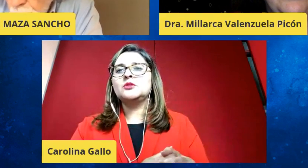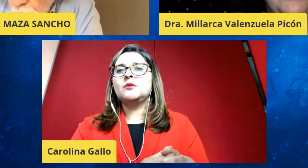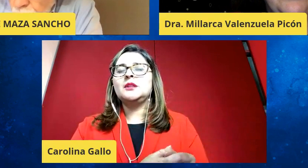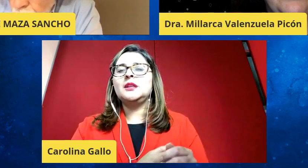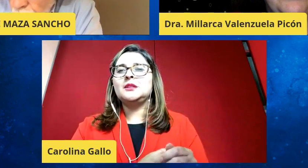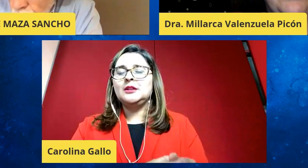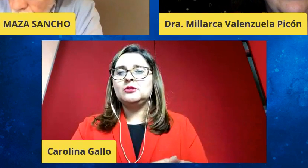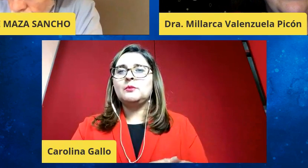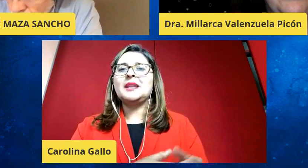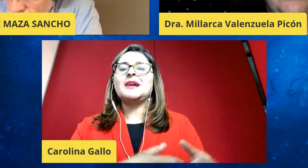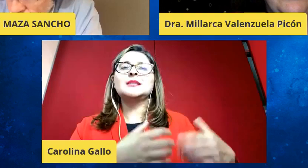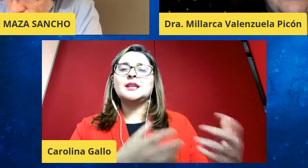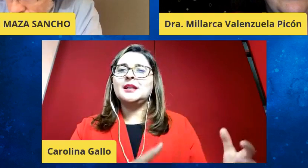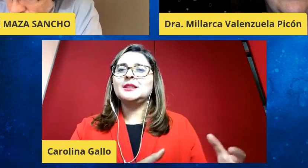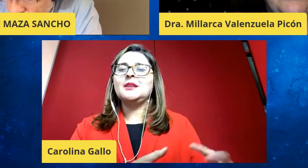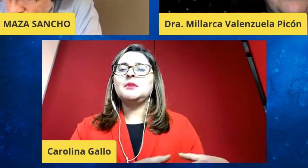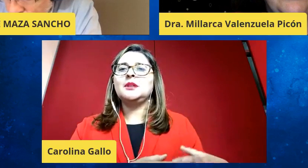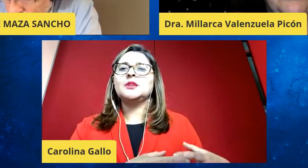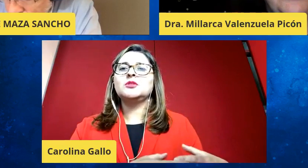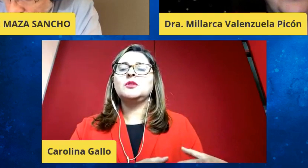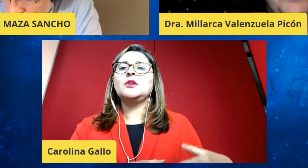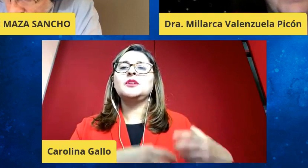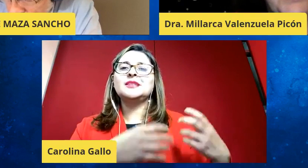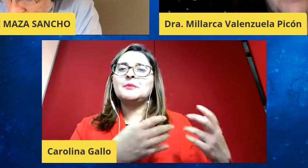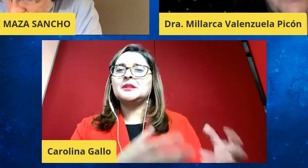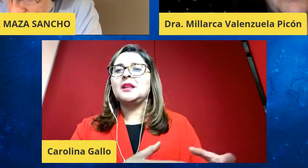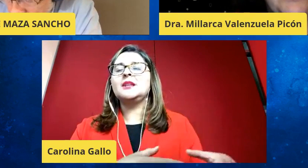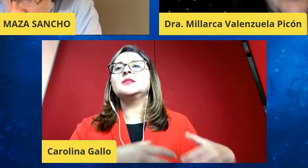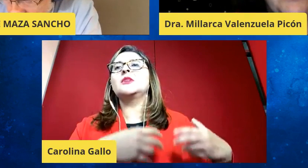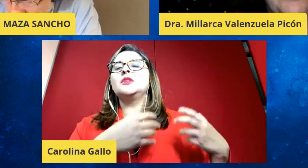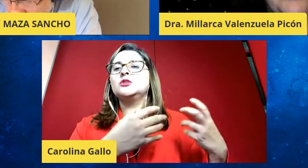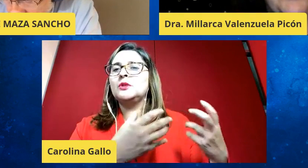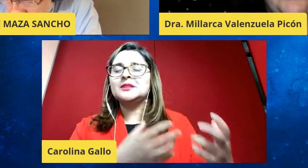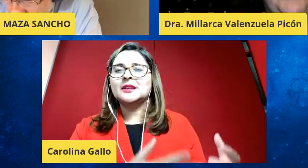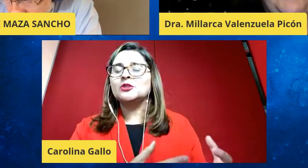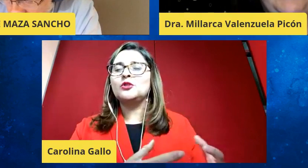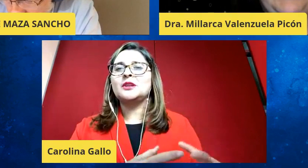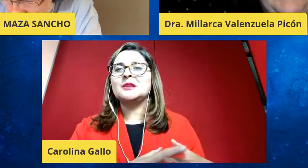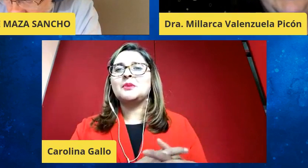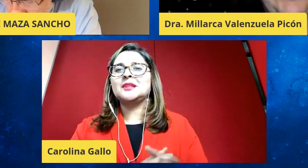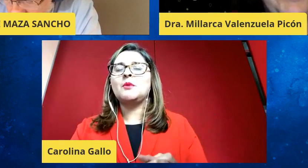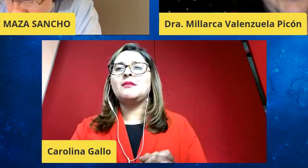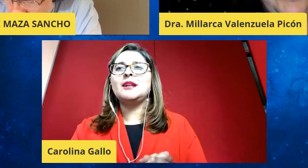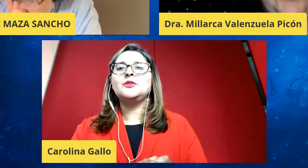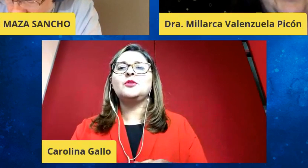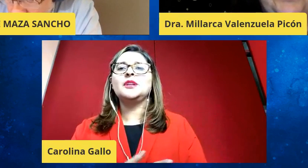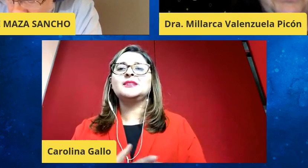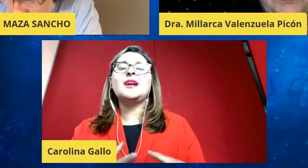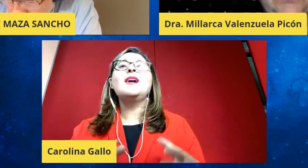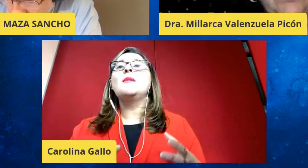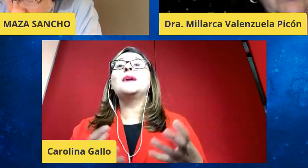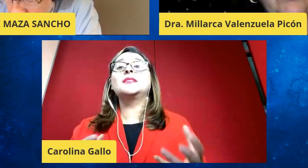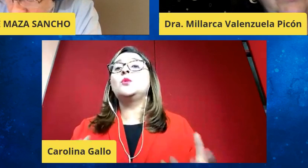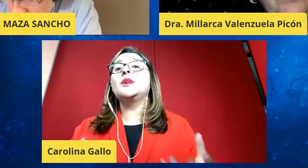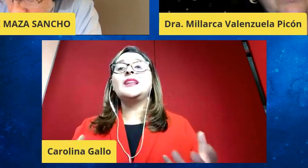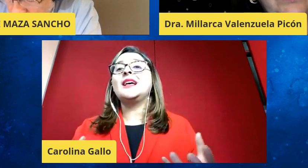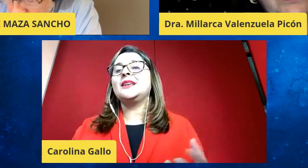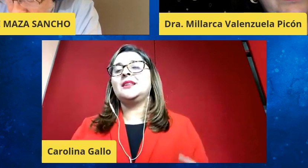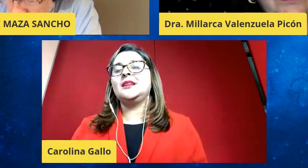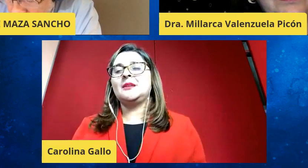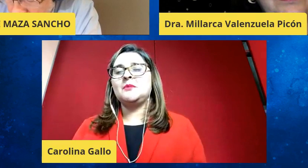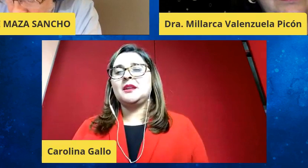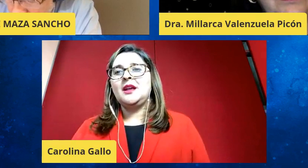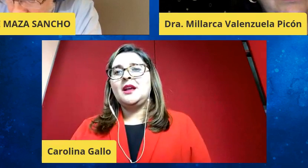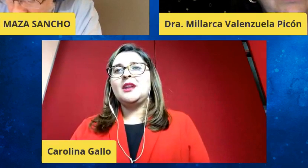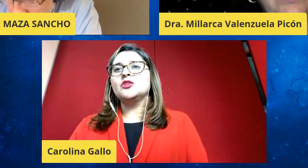es un contexto bien distinto para avanzar en estas investigaciones, con esta pertinencia, con esto del territorio que siempre estamos hablando y con esta particularidad